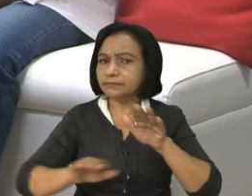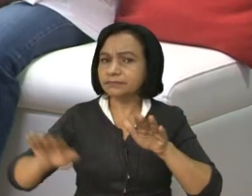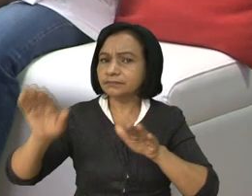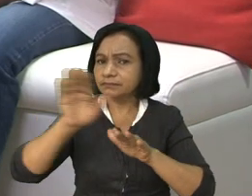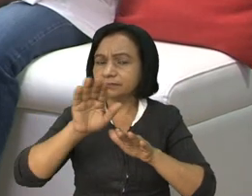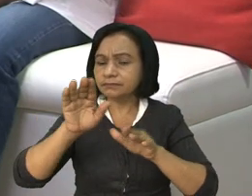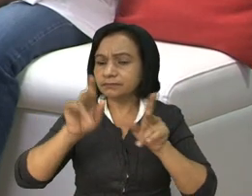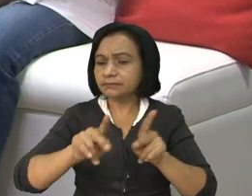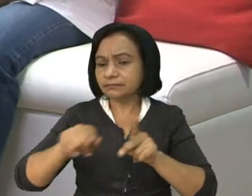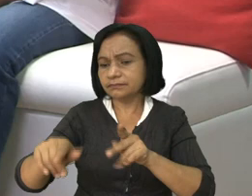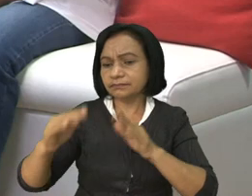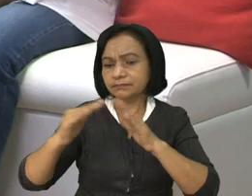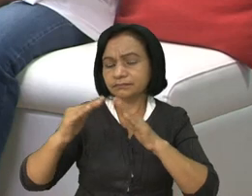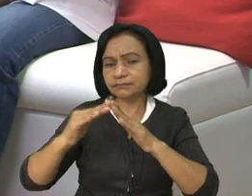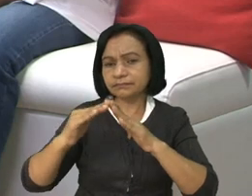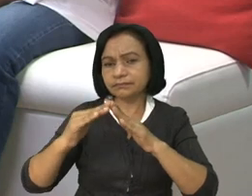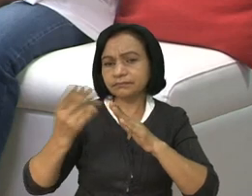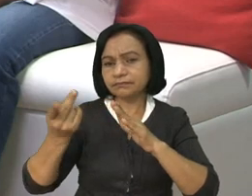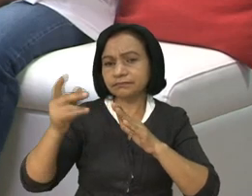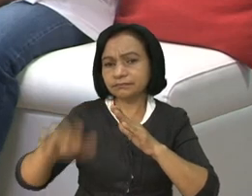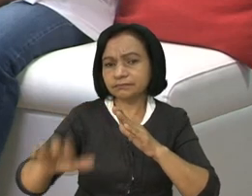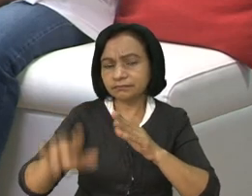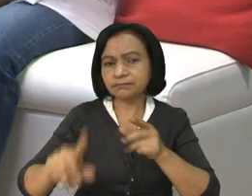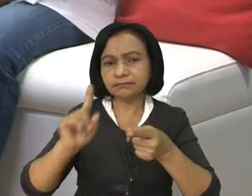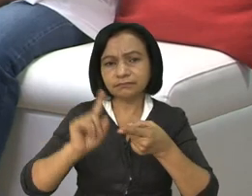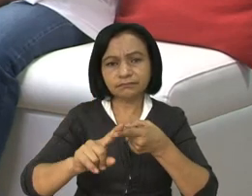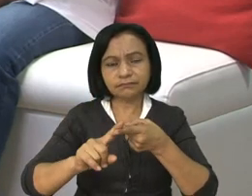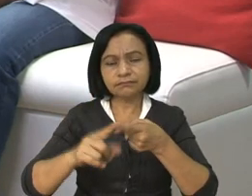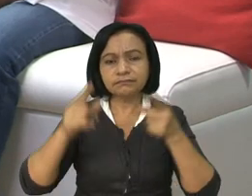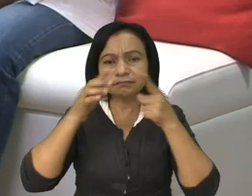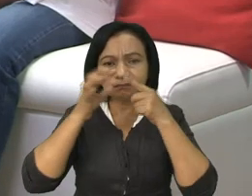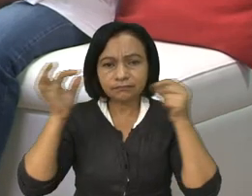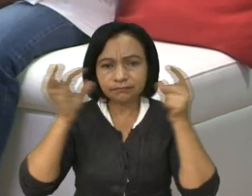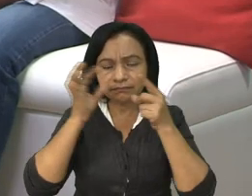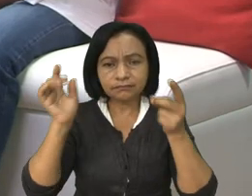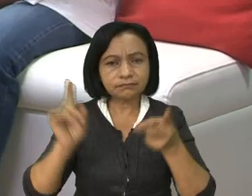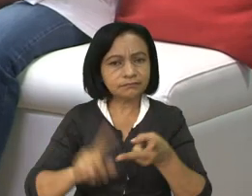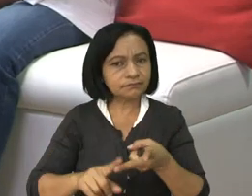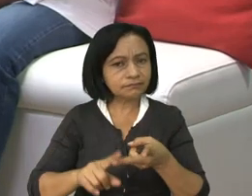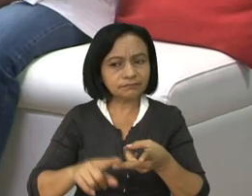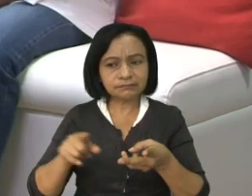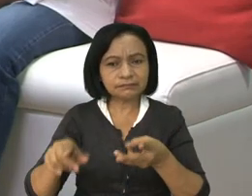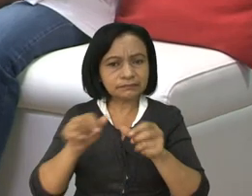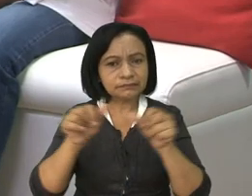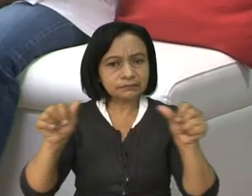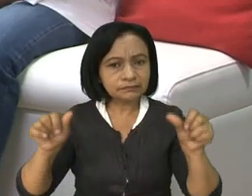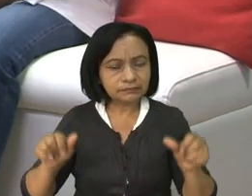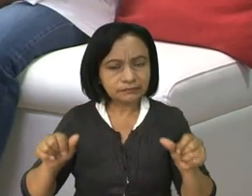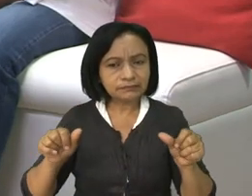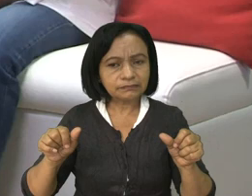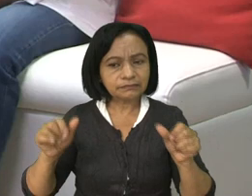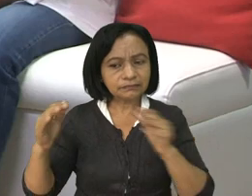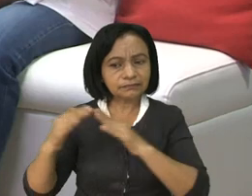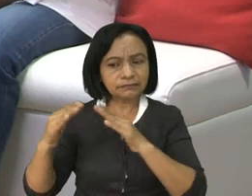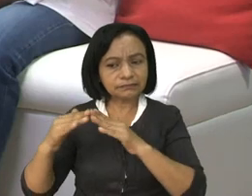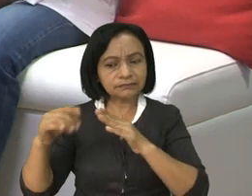expuestos. Por ejemplo, en los hogares donde hay perros, donde hay gatos, o sea, donde hay animales